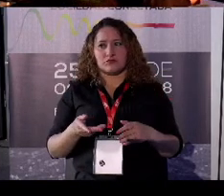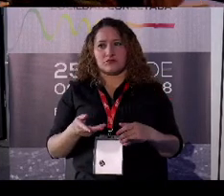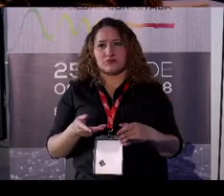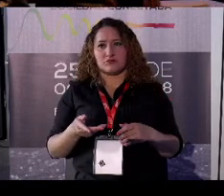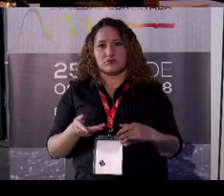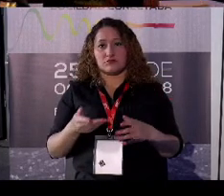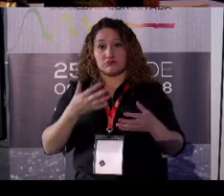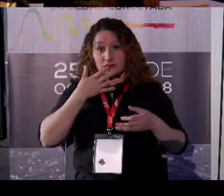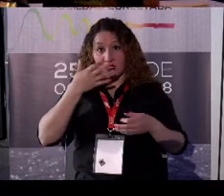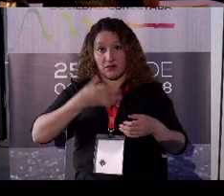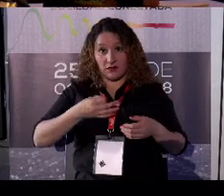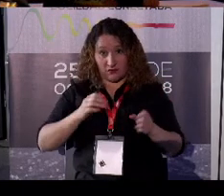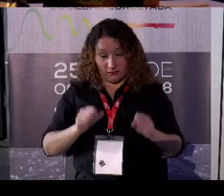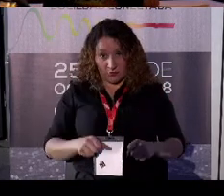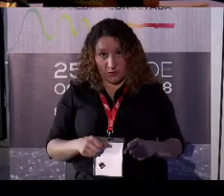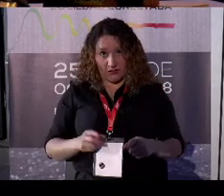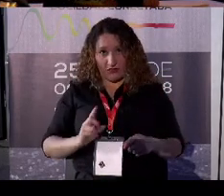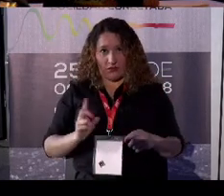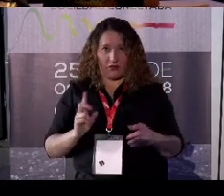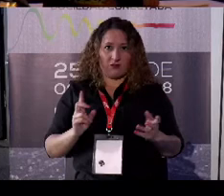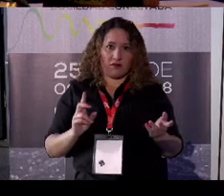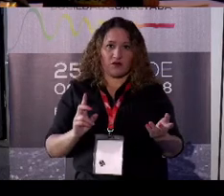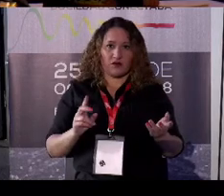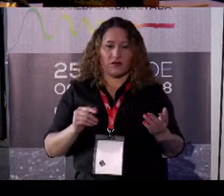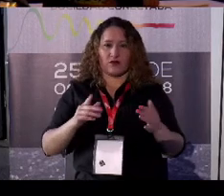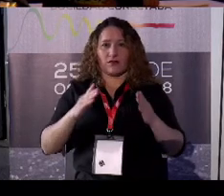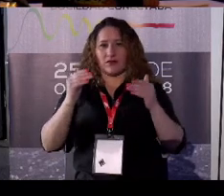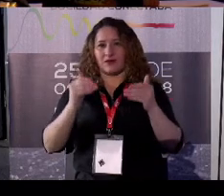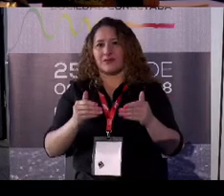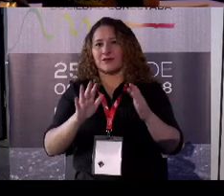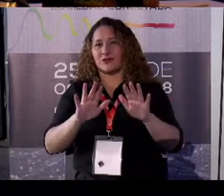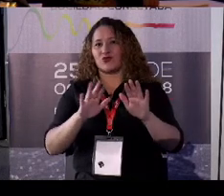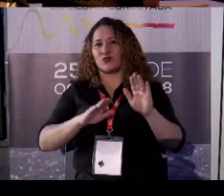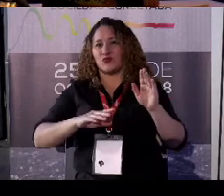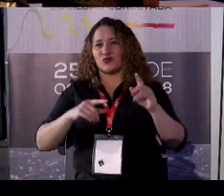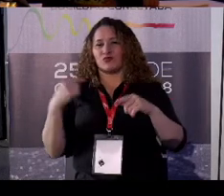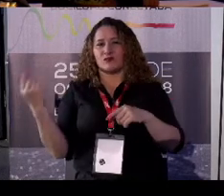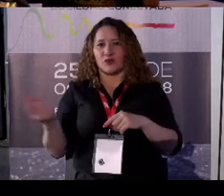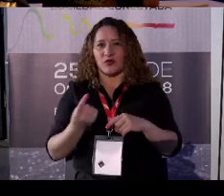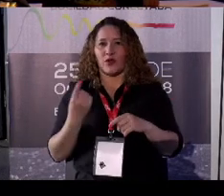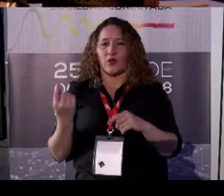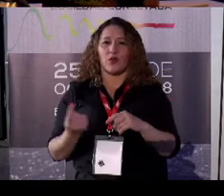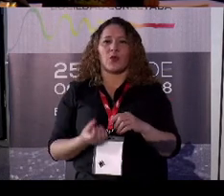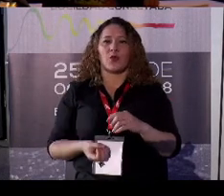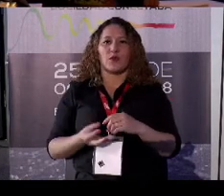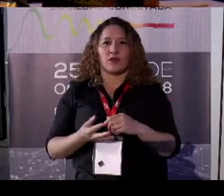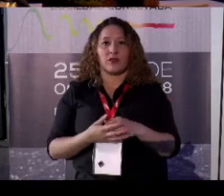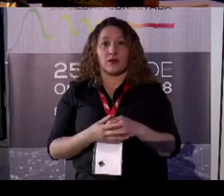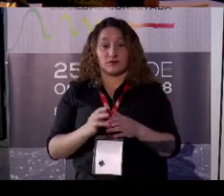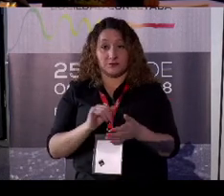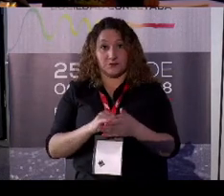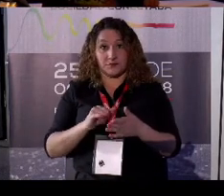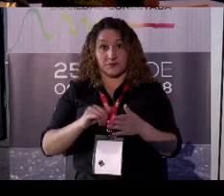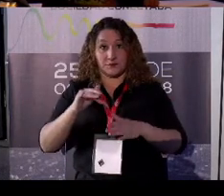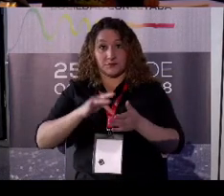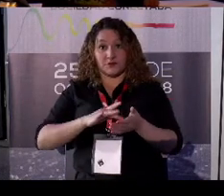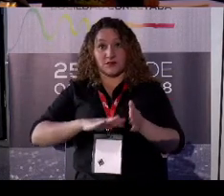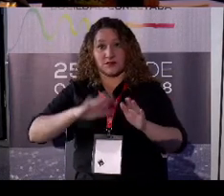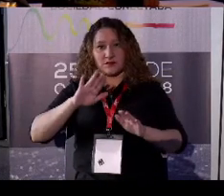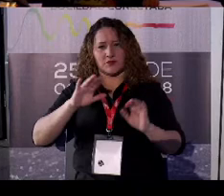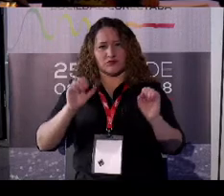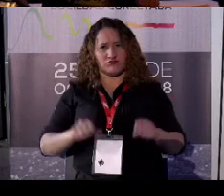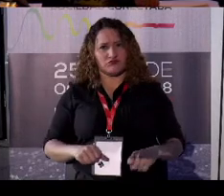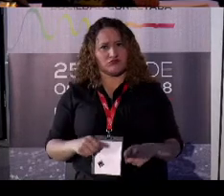pero que en la realidad no lo puede hacer porque está limitado a las rondas. La subasta le permite a los participantes empezar a